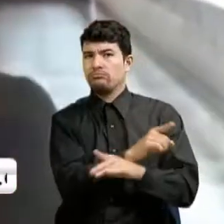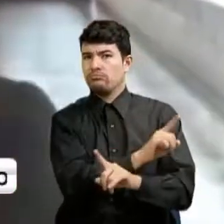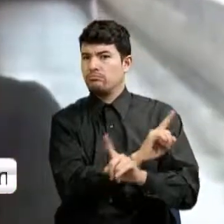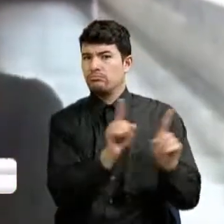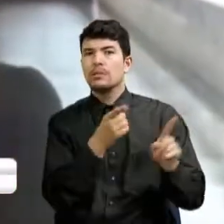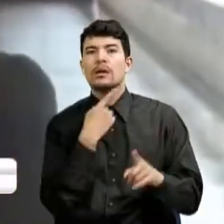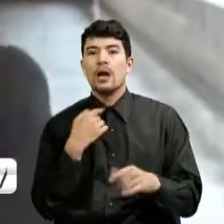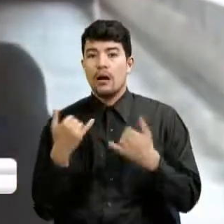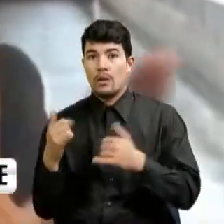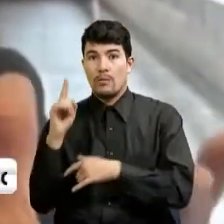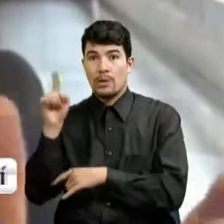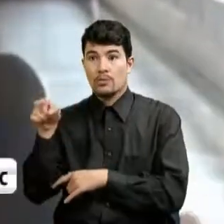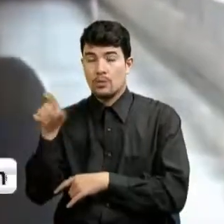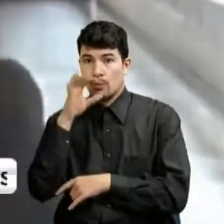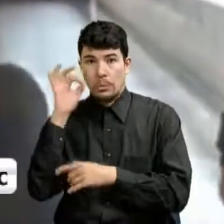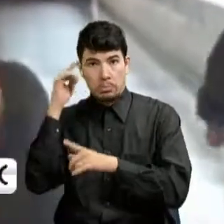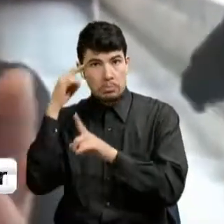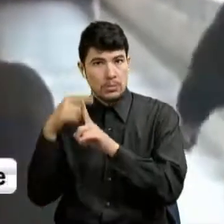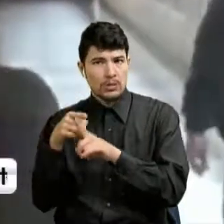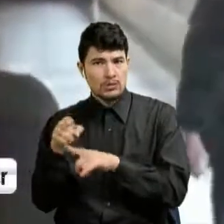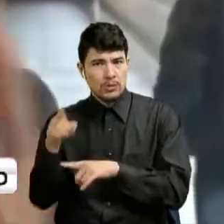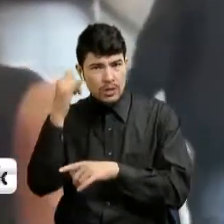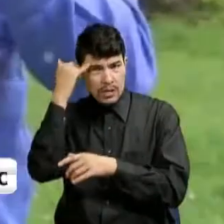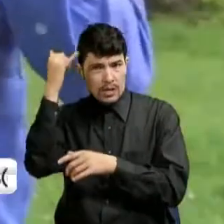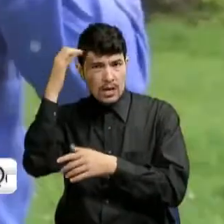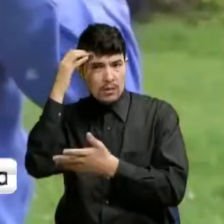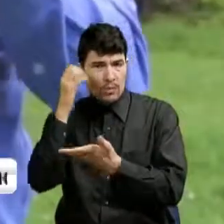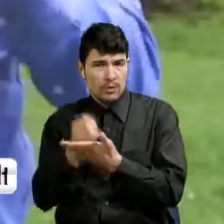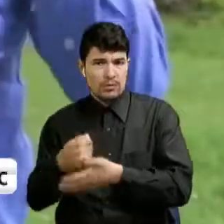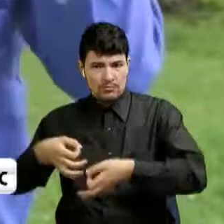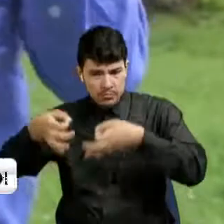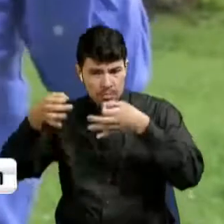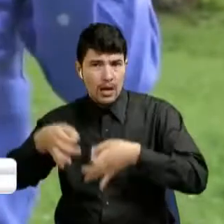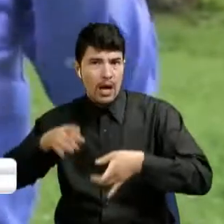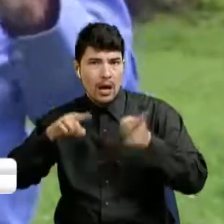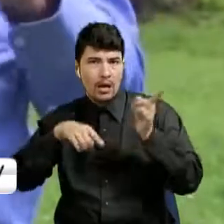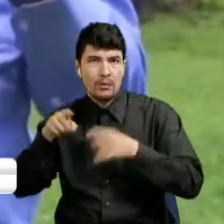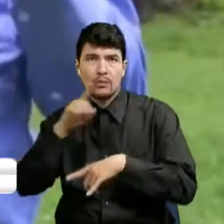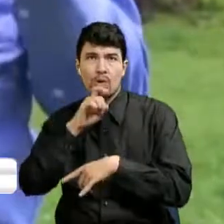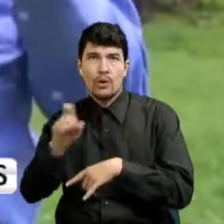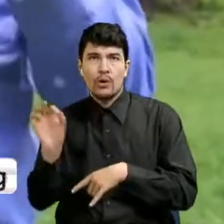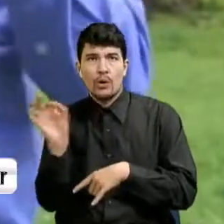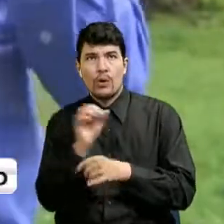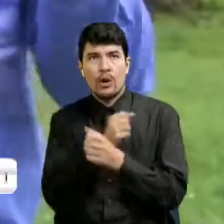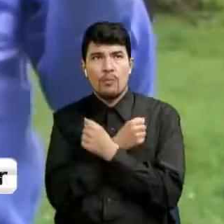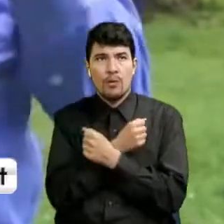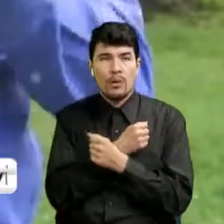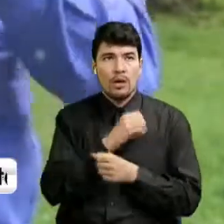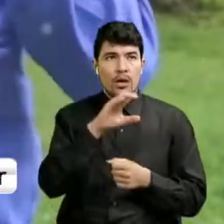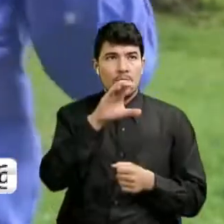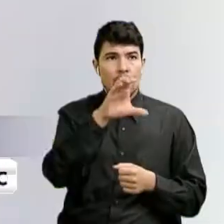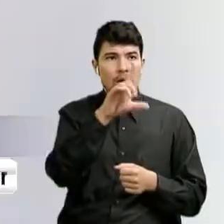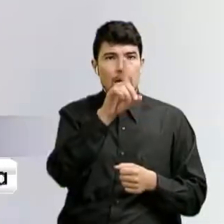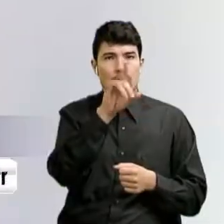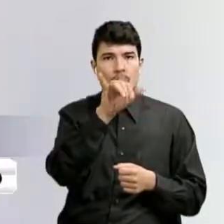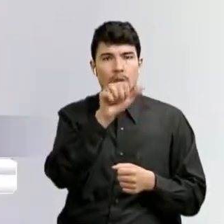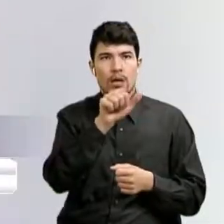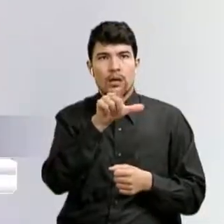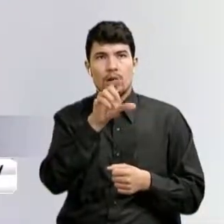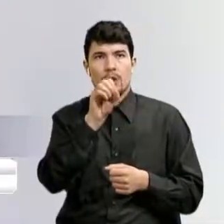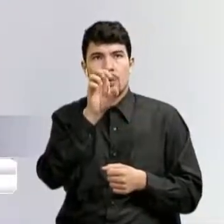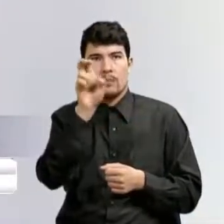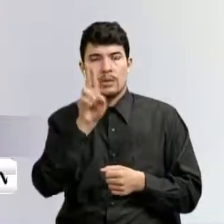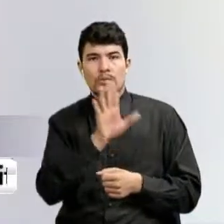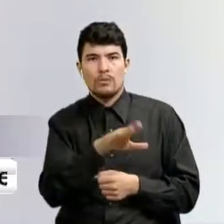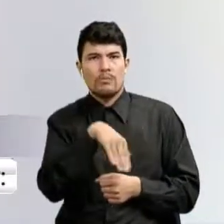general han sido positivas aunque su posición a veces radical despierta odios y amores claudia lópez podría decirse que es la que